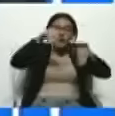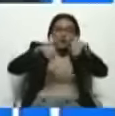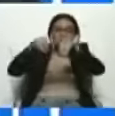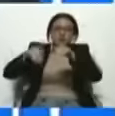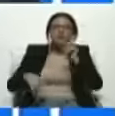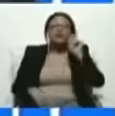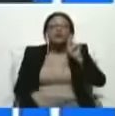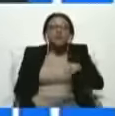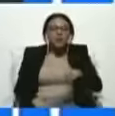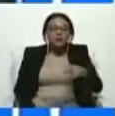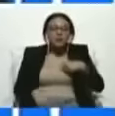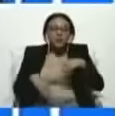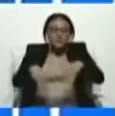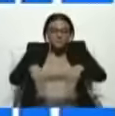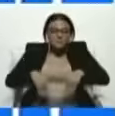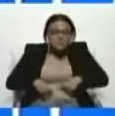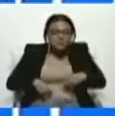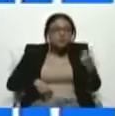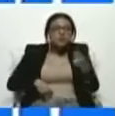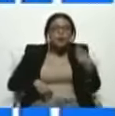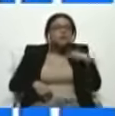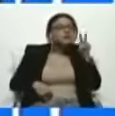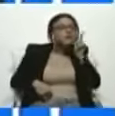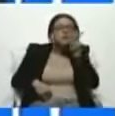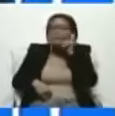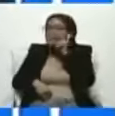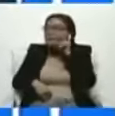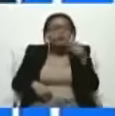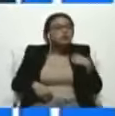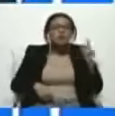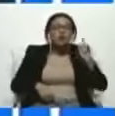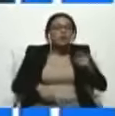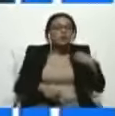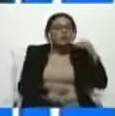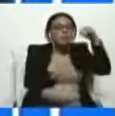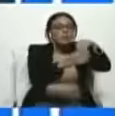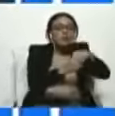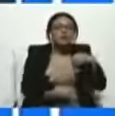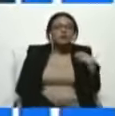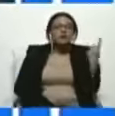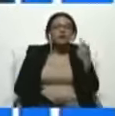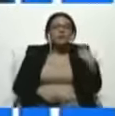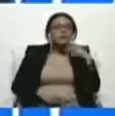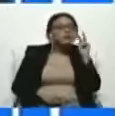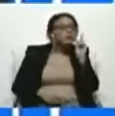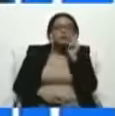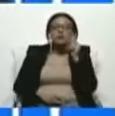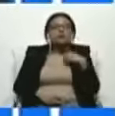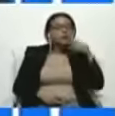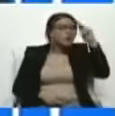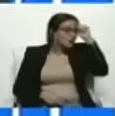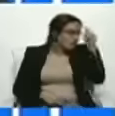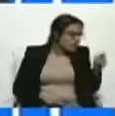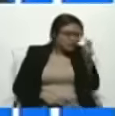es respetar la soberanía, los principios, son tres principios, soberanía, independencia